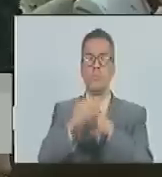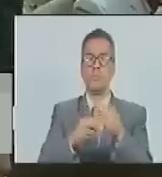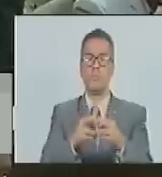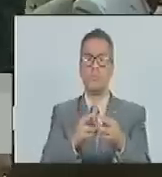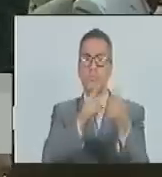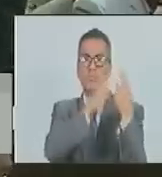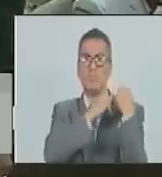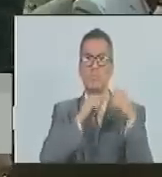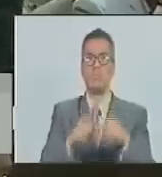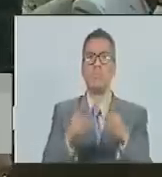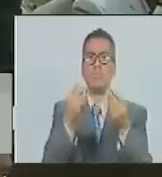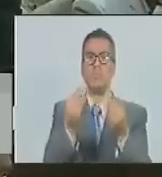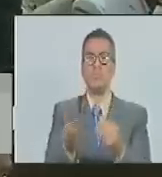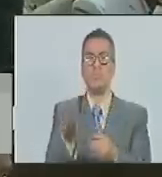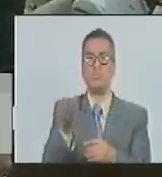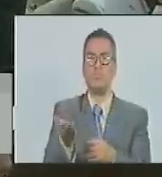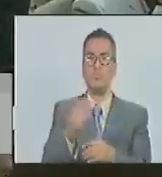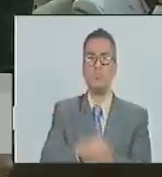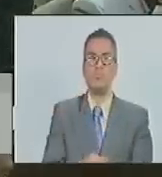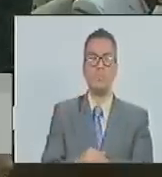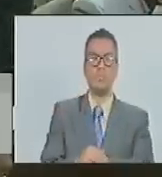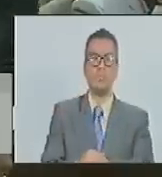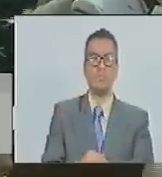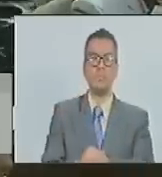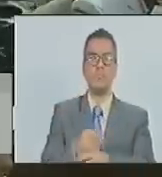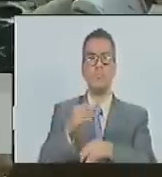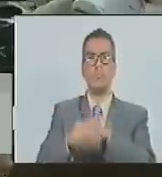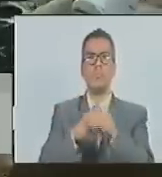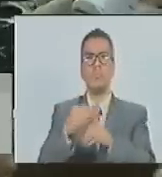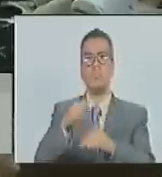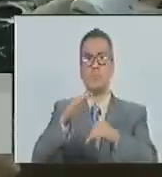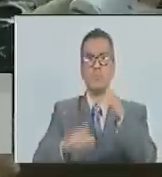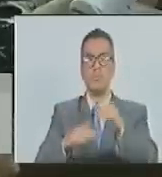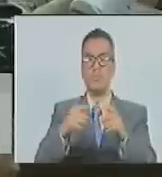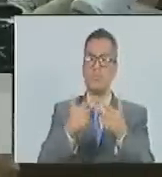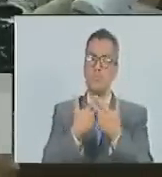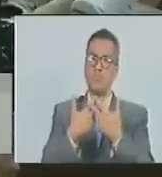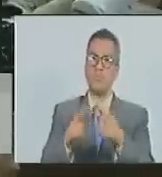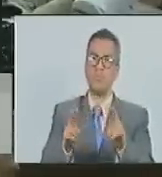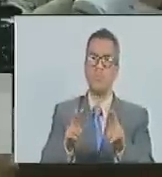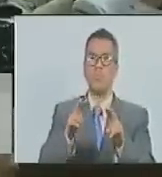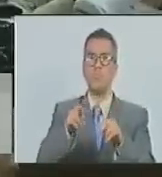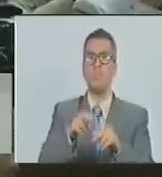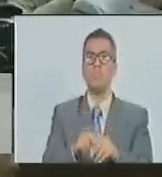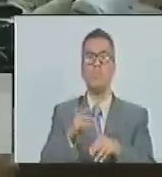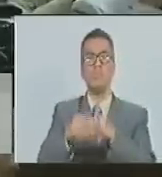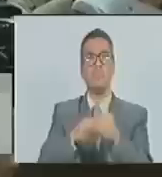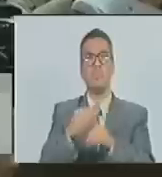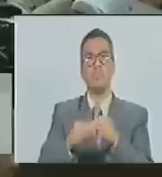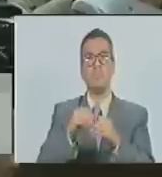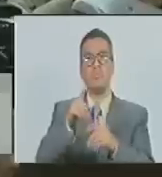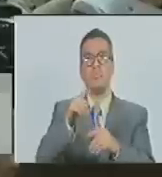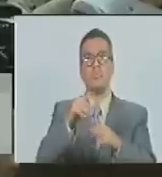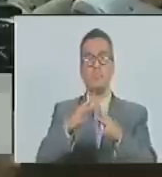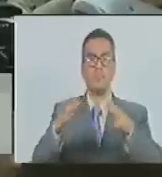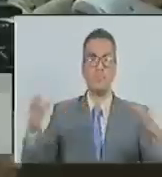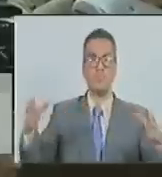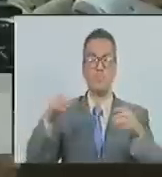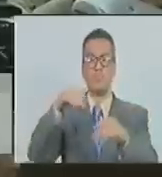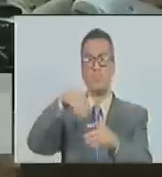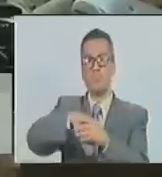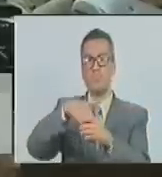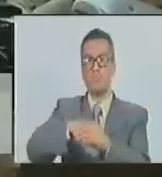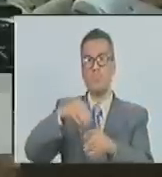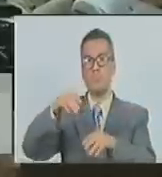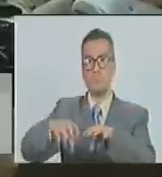muy importante, que fue lograr la estabilidad y la paz y llevar a cabo una megaelección regional